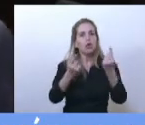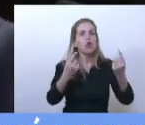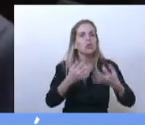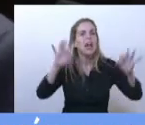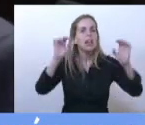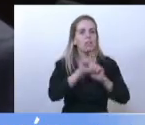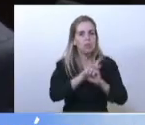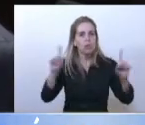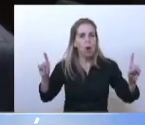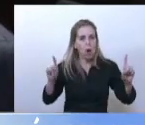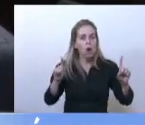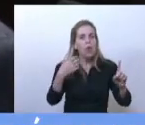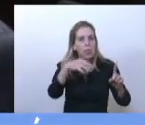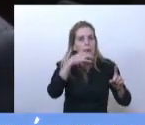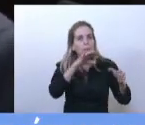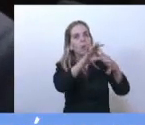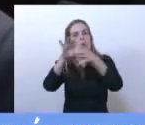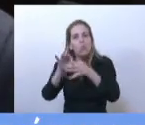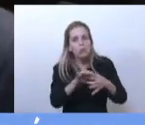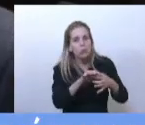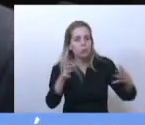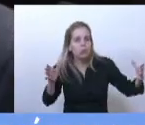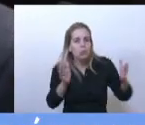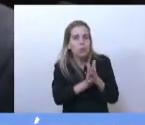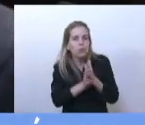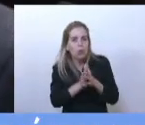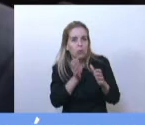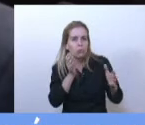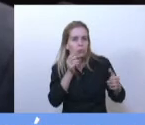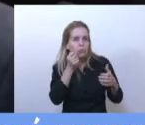comunidad que no se realiza y que tenemos que pelear juntos